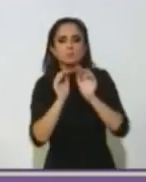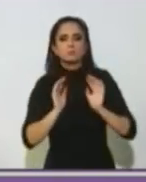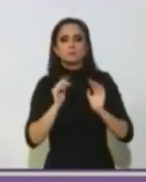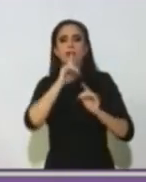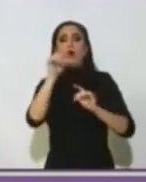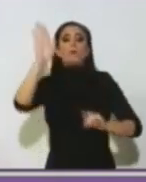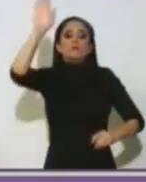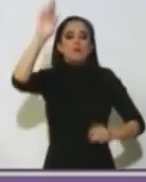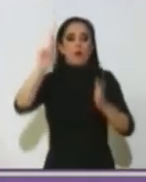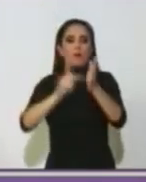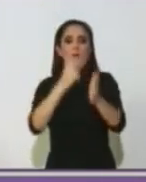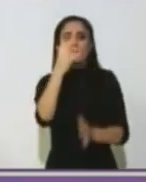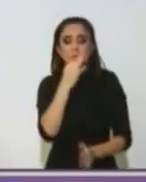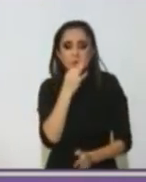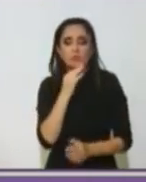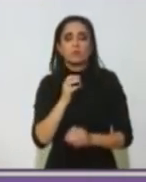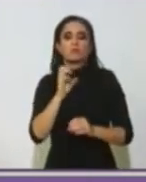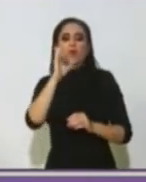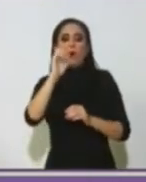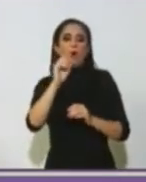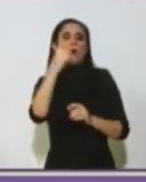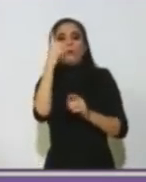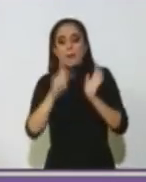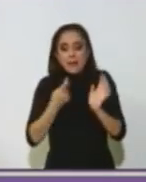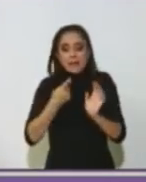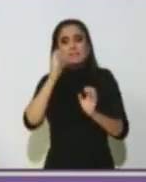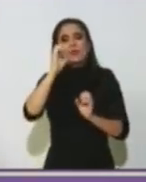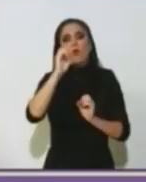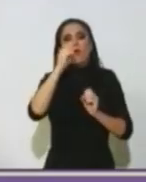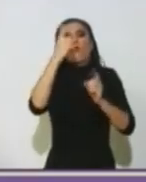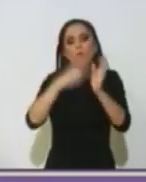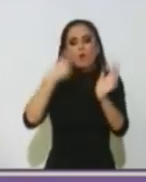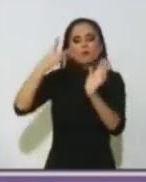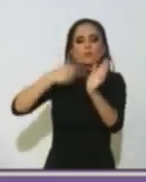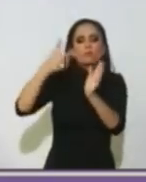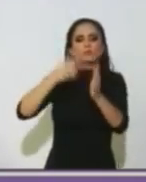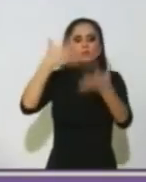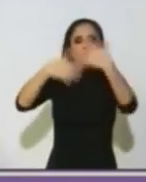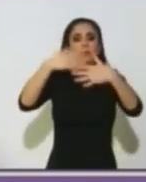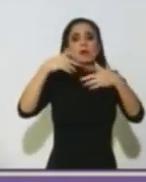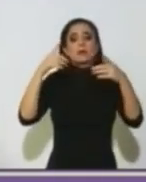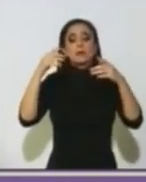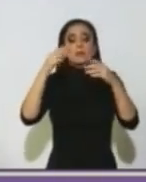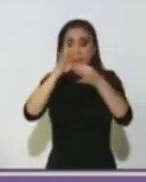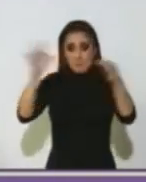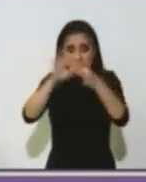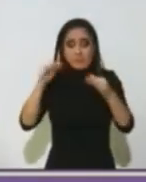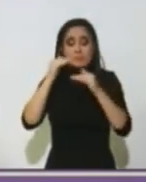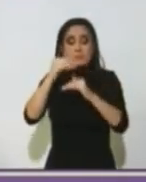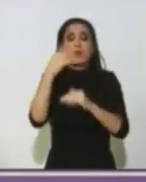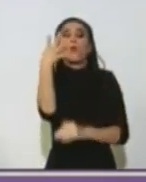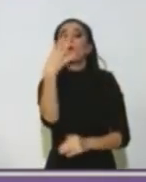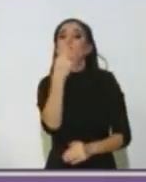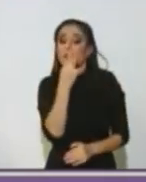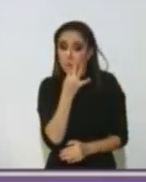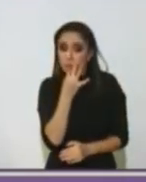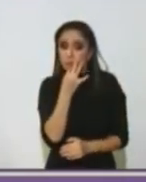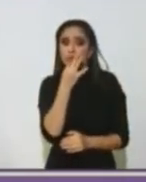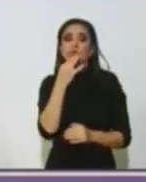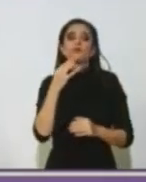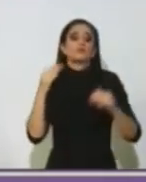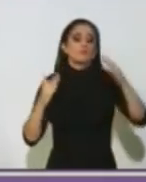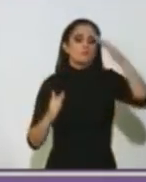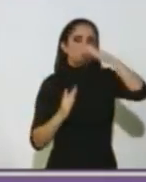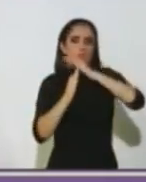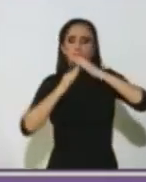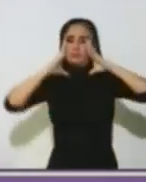muchas veces o pocas veces o una sola vez es decisión de las candidatas o los candidatos a ver de qué se trama de qué se